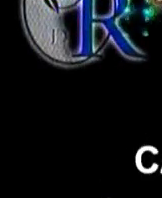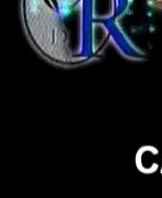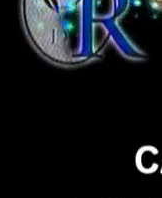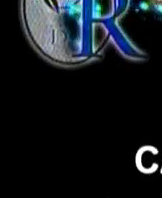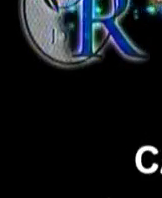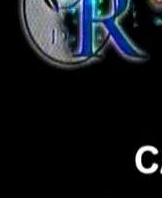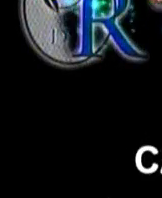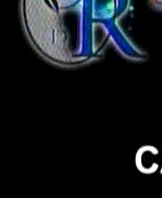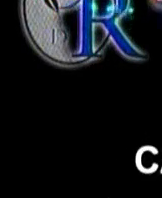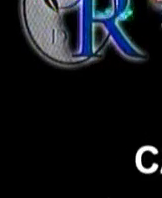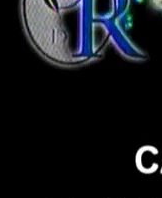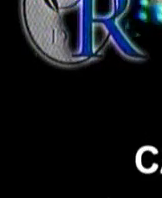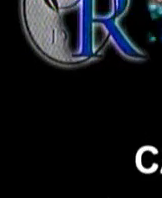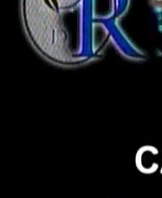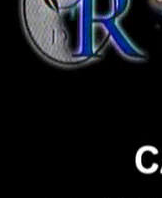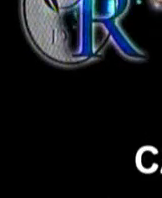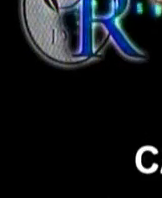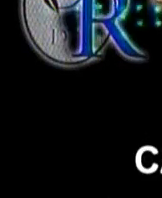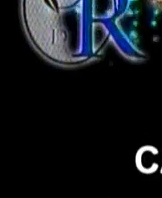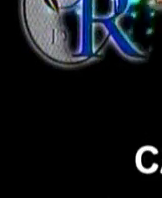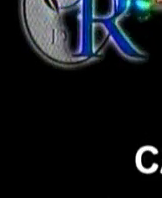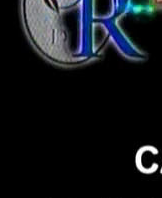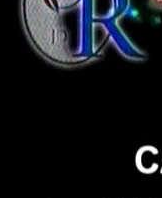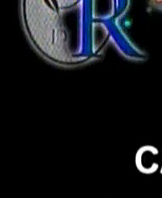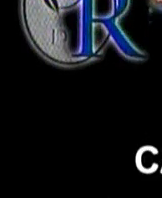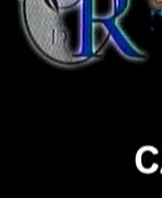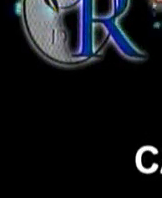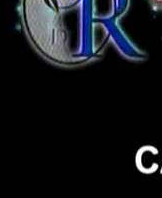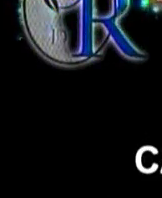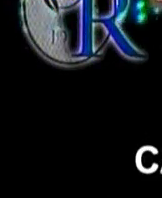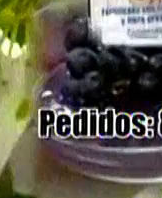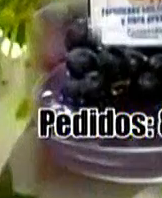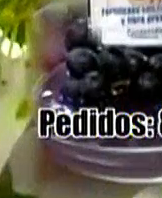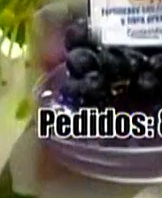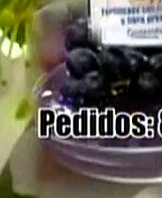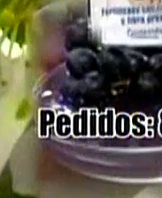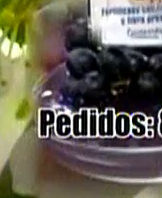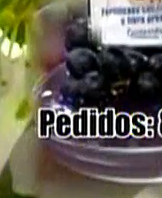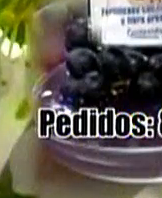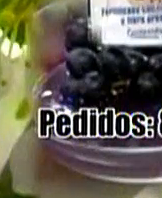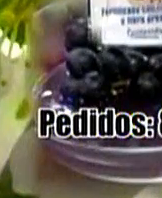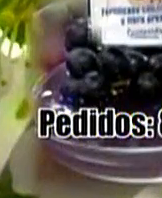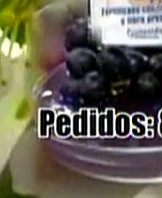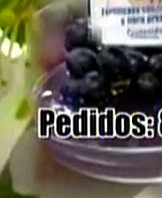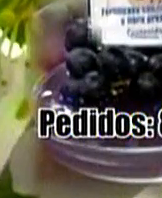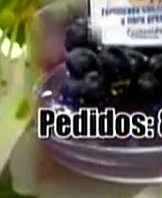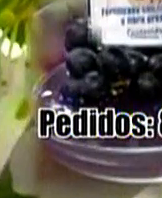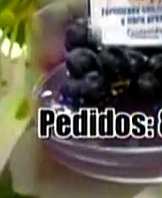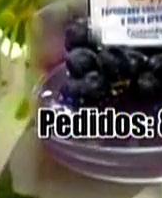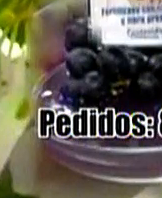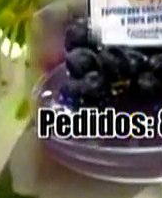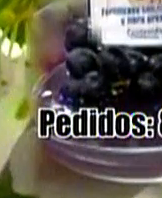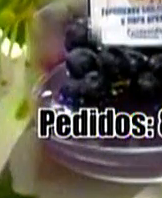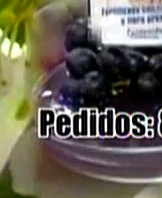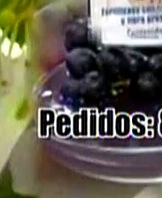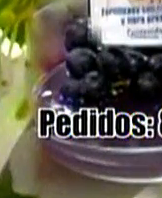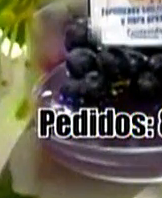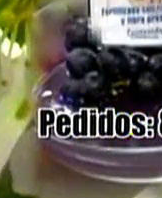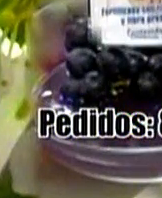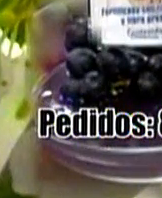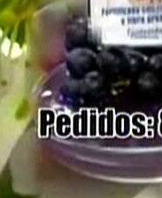organismo. Medicamentos Dr. Rojas, certificado a la calidad ISO 9001. Digel, gelatina en postre, enriquecida